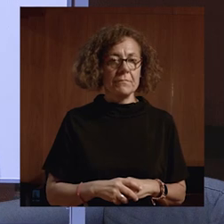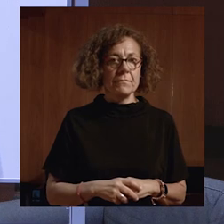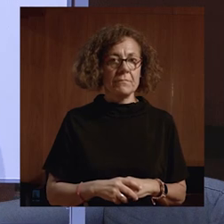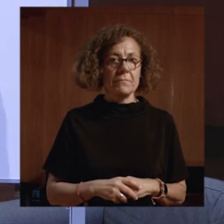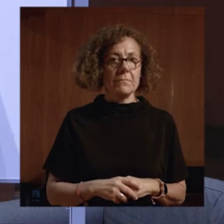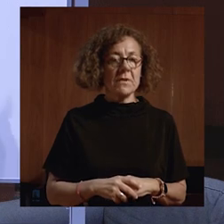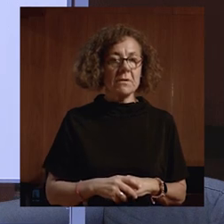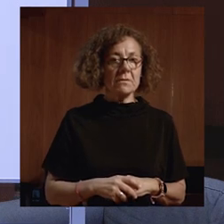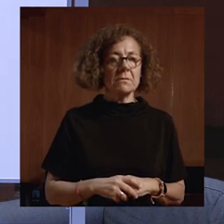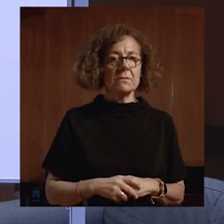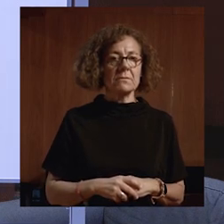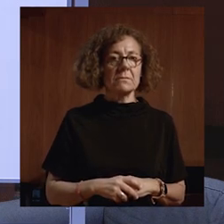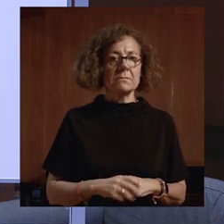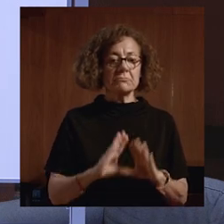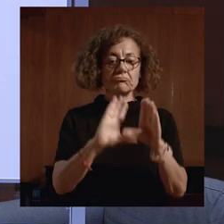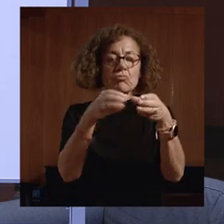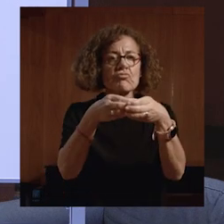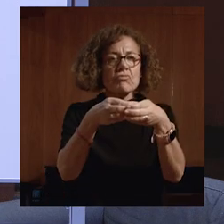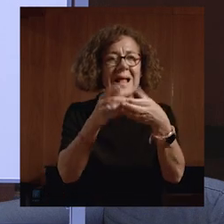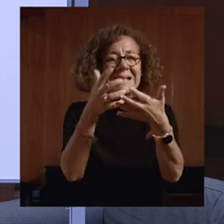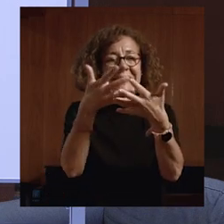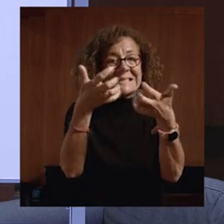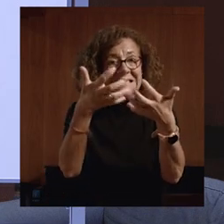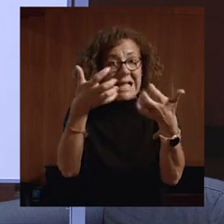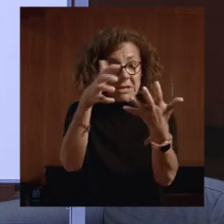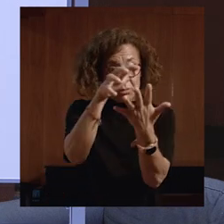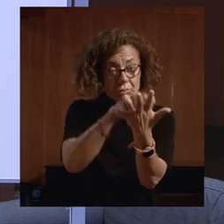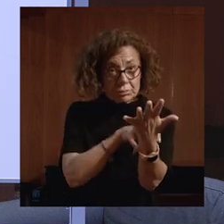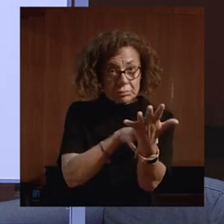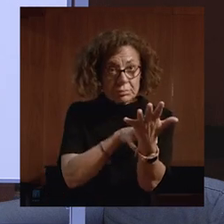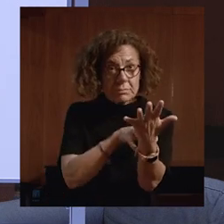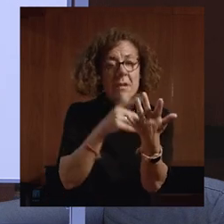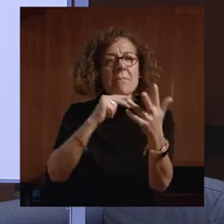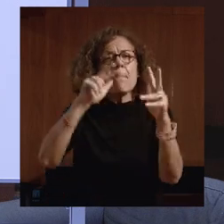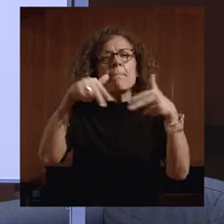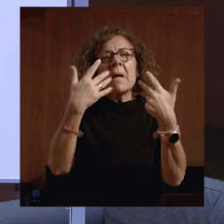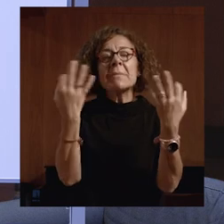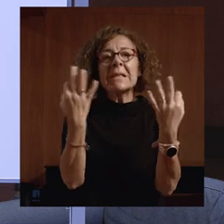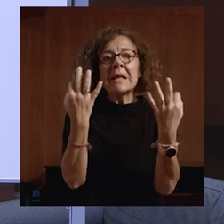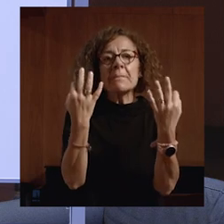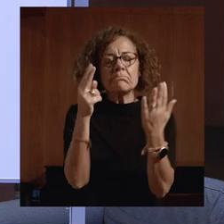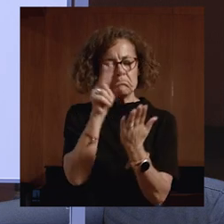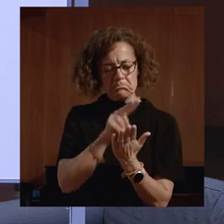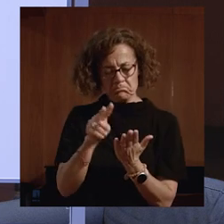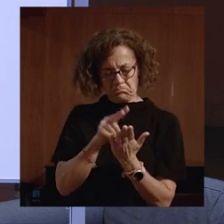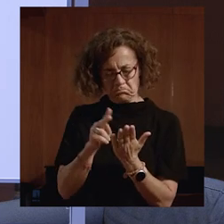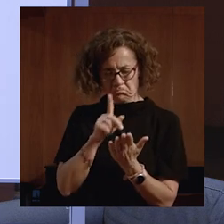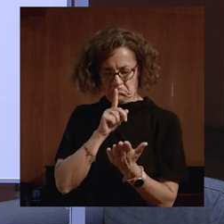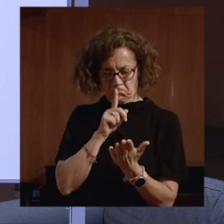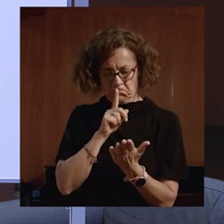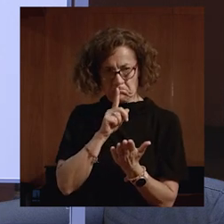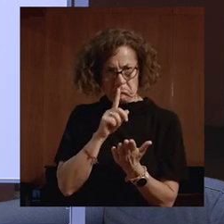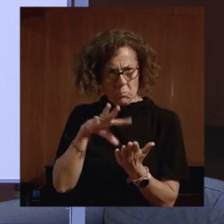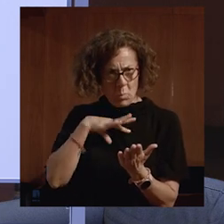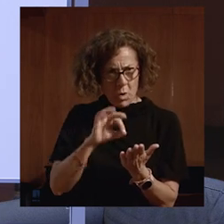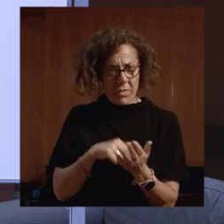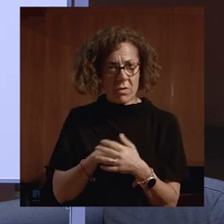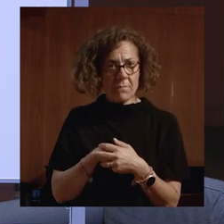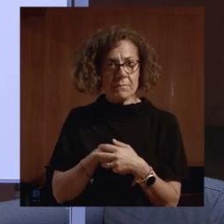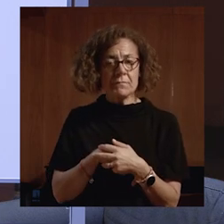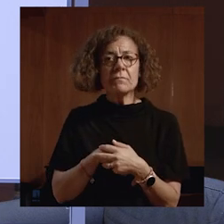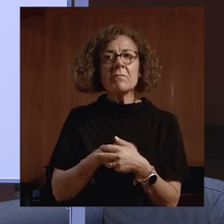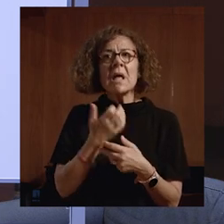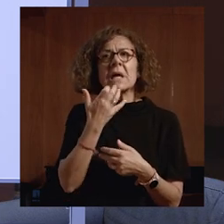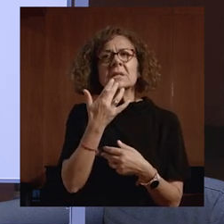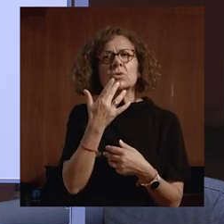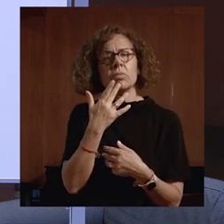Colectivo. El texto escrito nos permite leer en silencio en casa. Si tú te paras